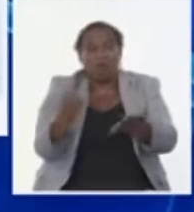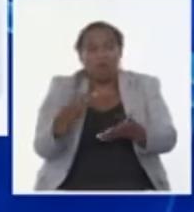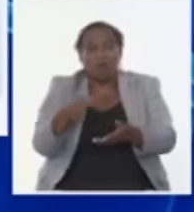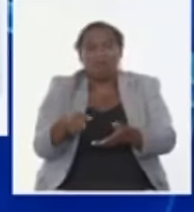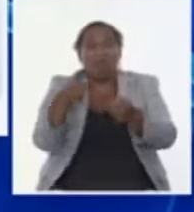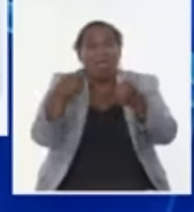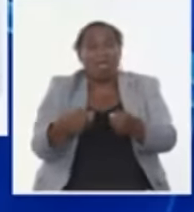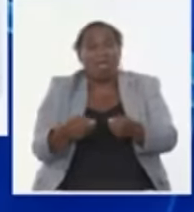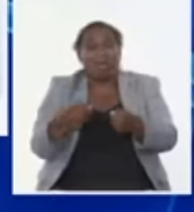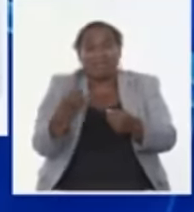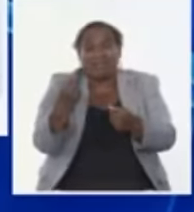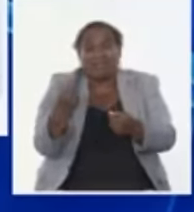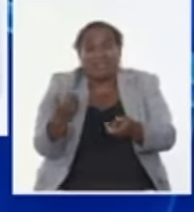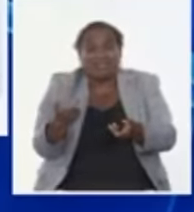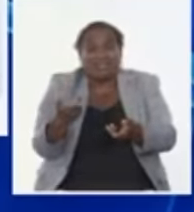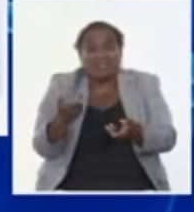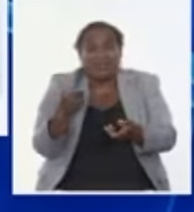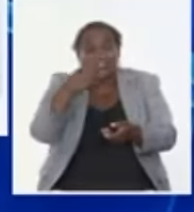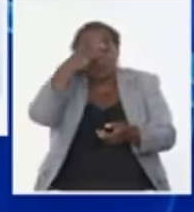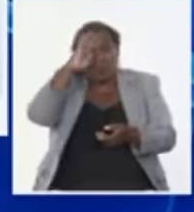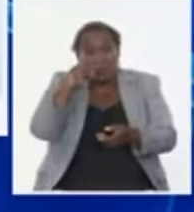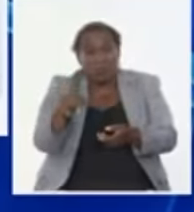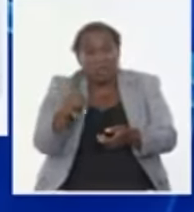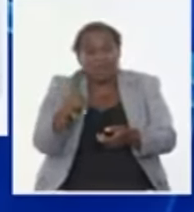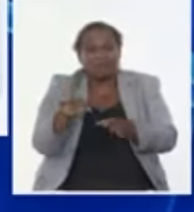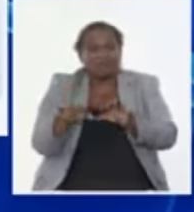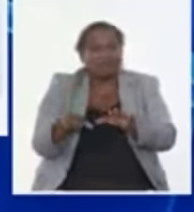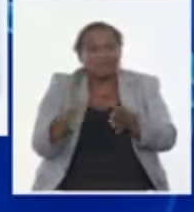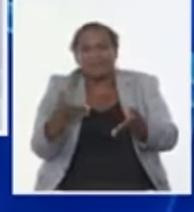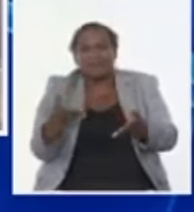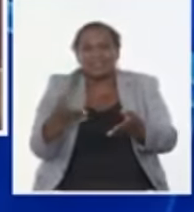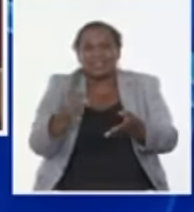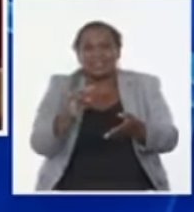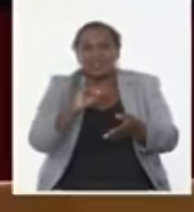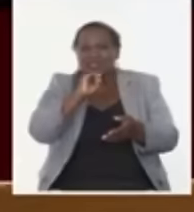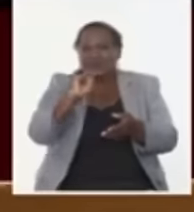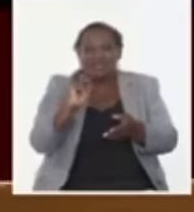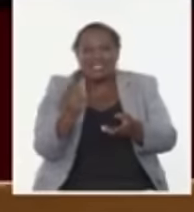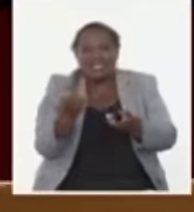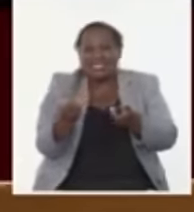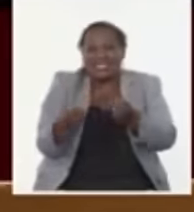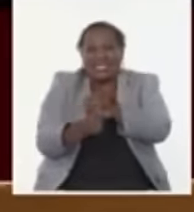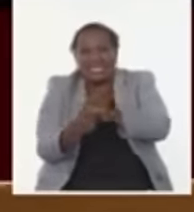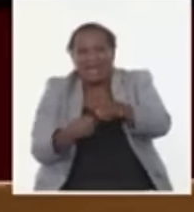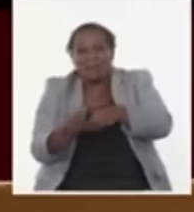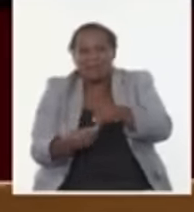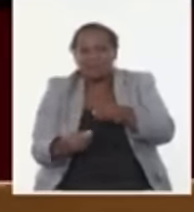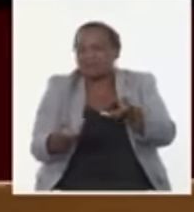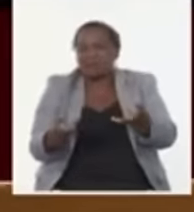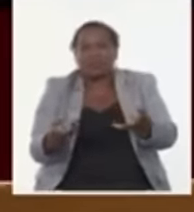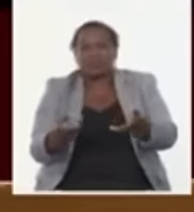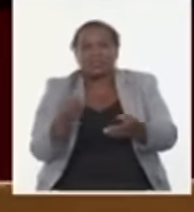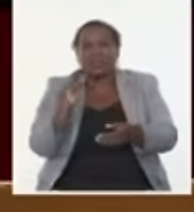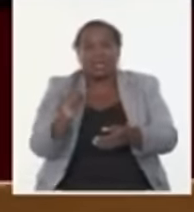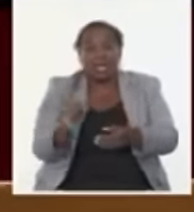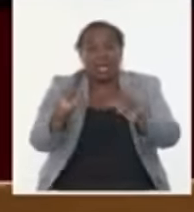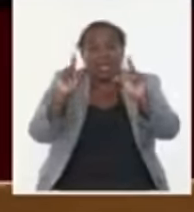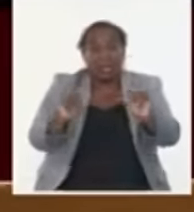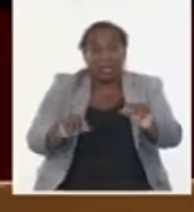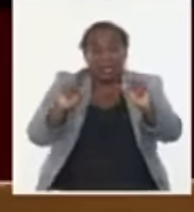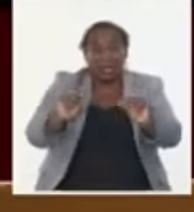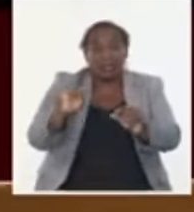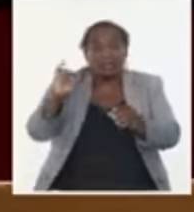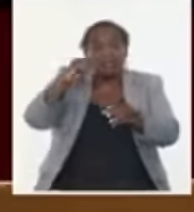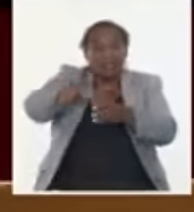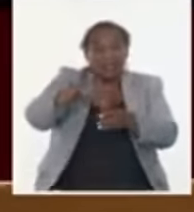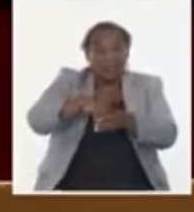moneda nacional, imposibilitando su convertibilidad. La disminución de los ingresos externos del